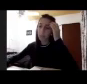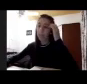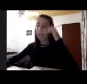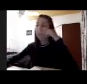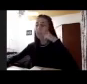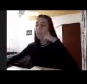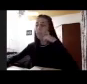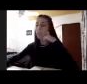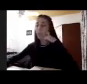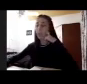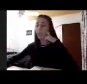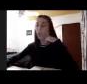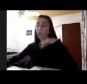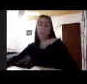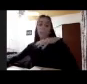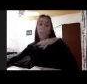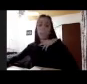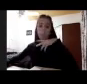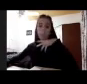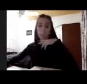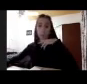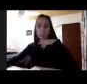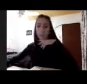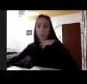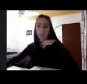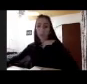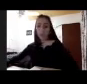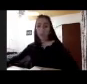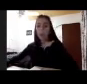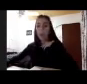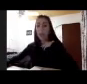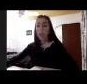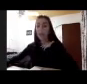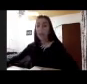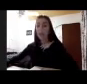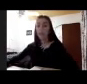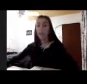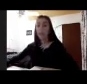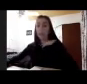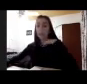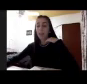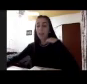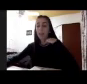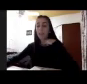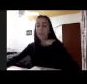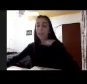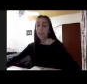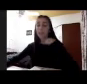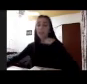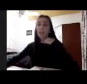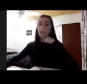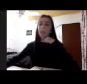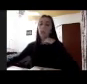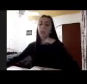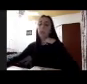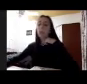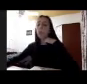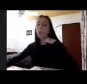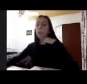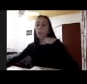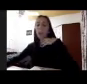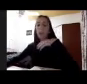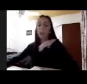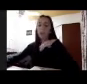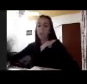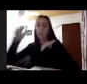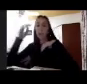vivienda se articula constantemente con la ciudad. Eh, Pensar en lo que es un conjunto